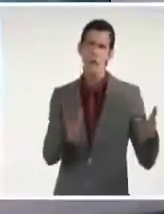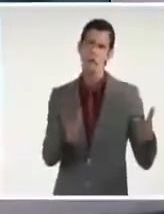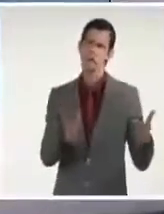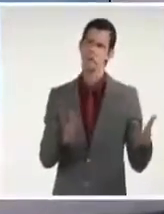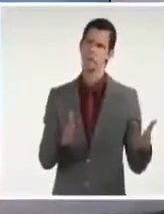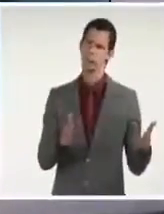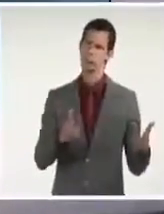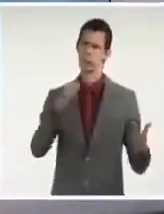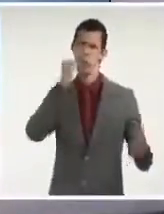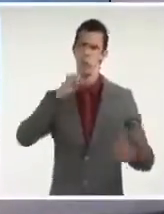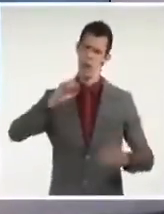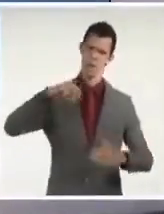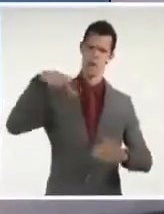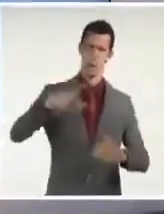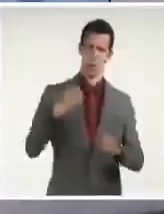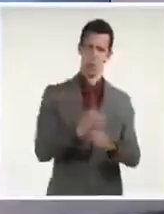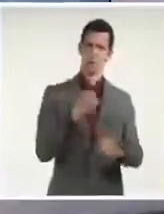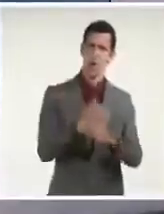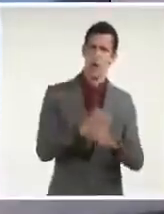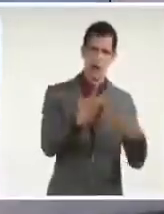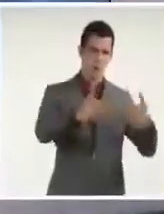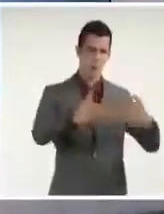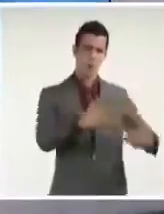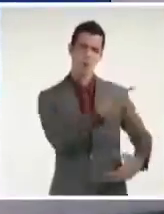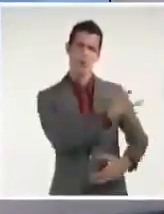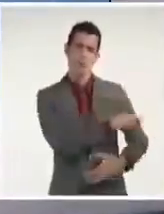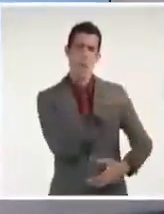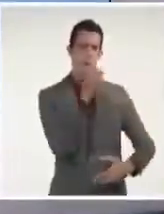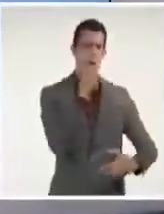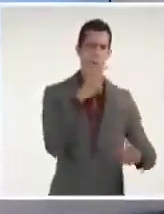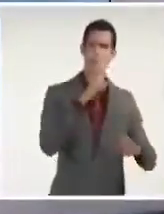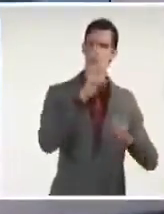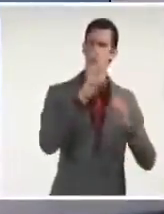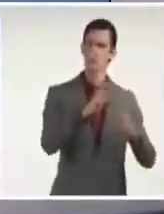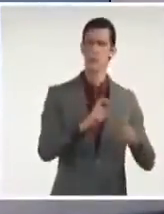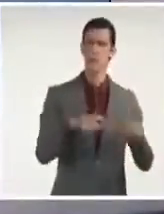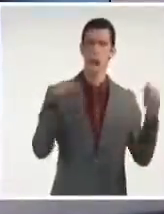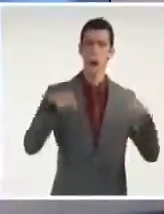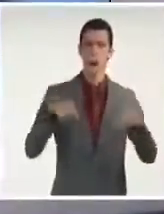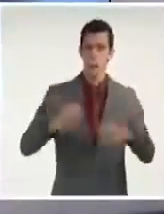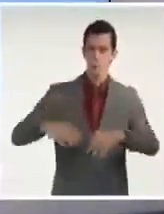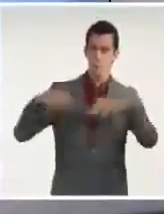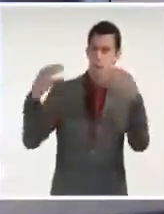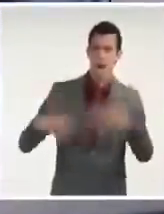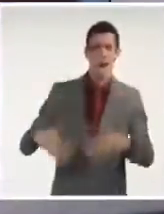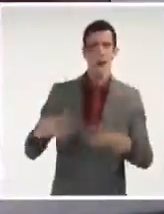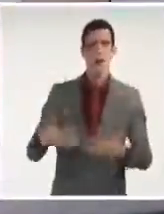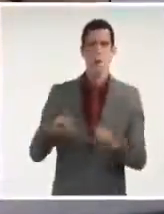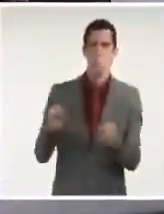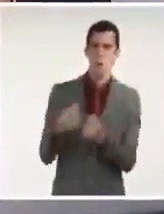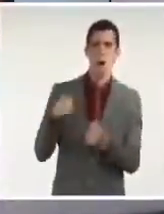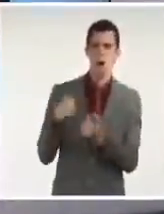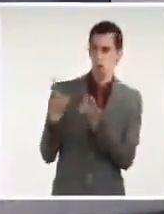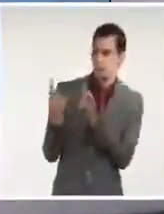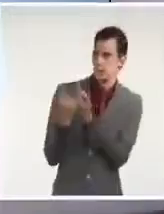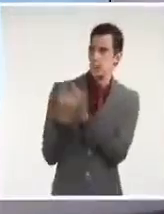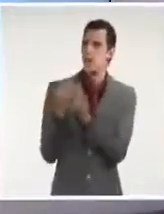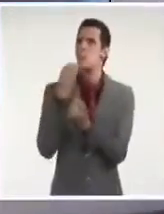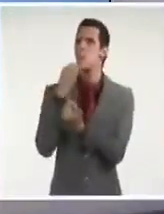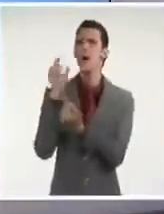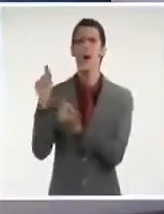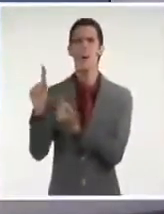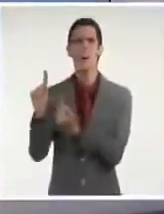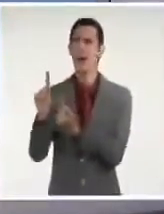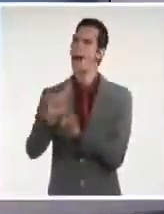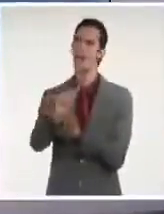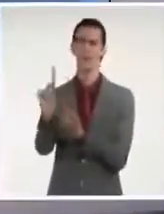producir medicamentos y capacidades hospitalarias porque todo es más caro y más difícil para un país como este, pobre y más pobre por el